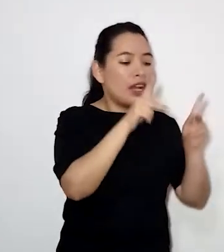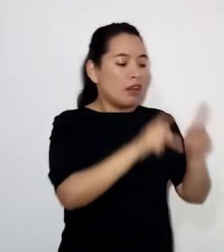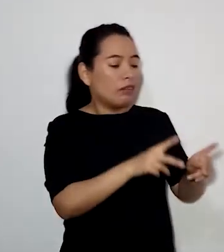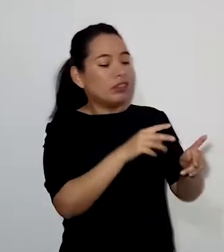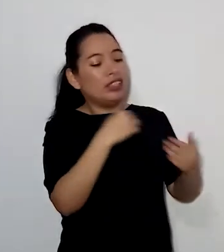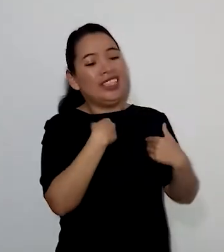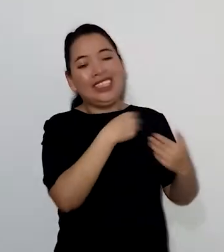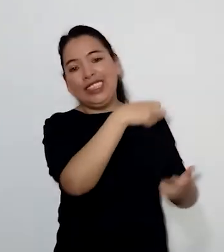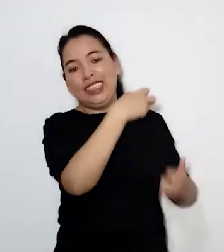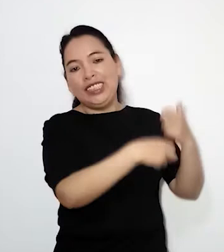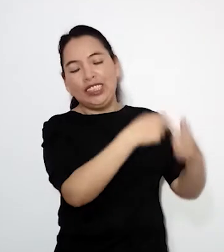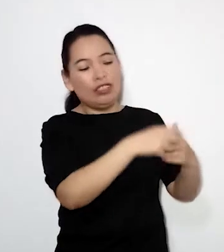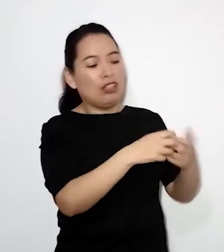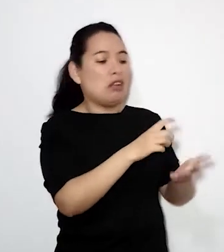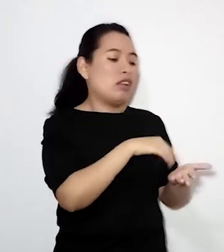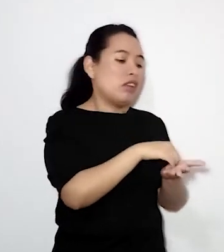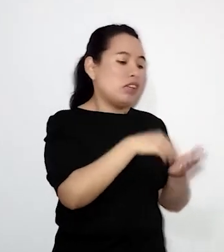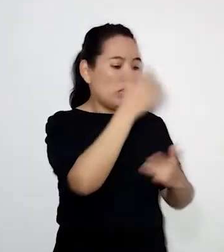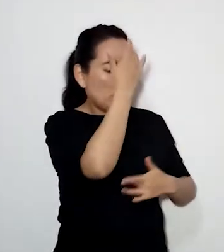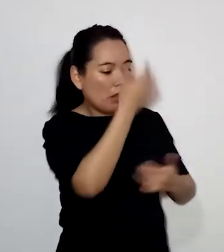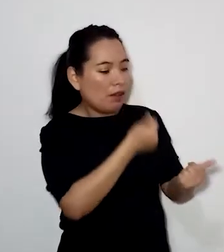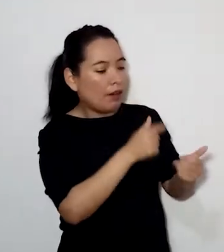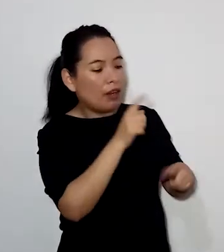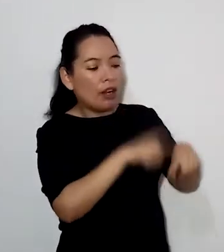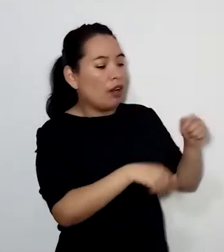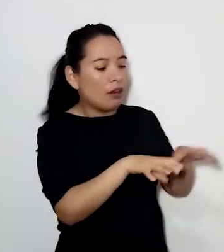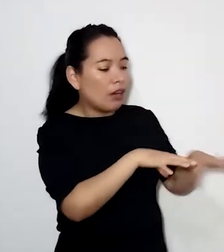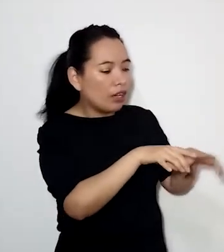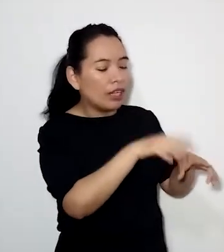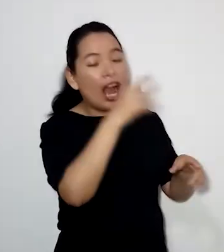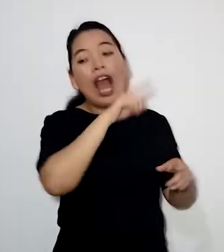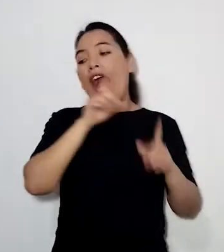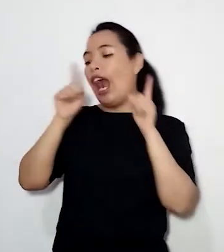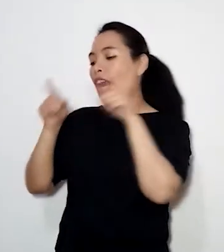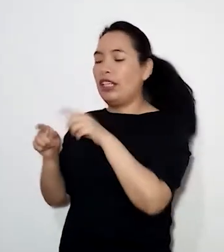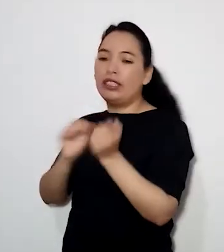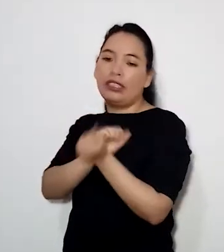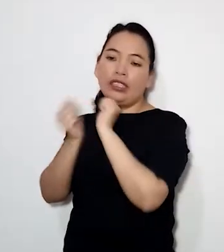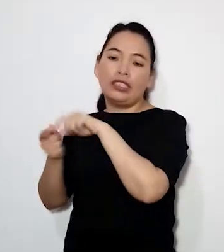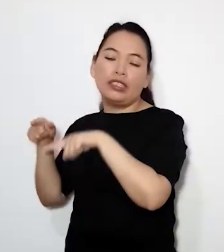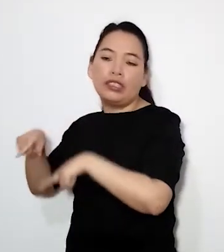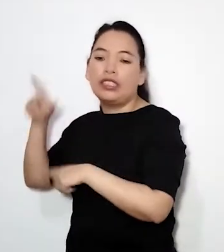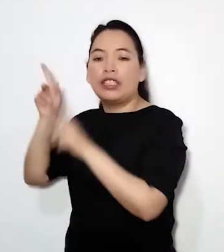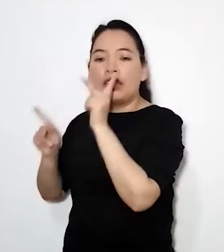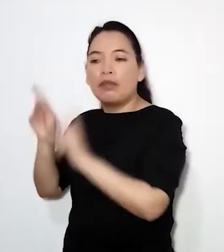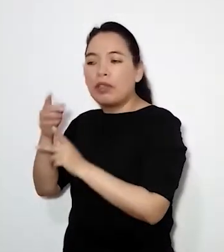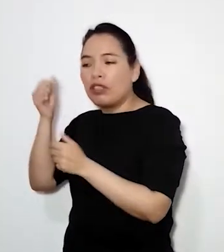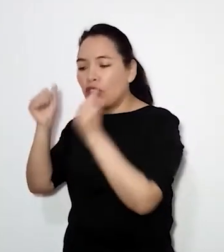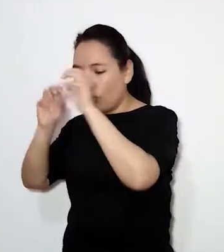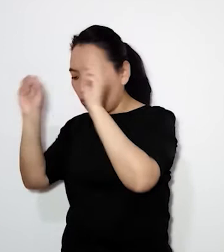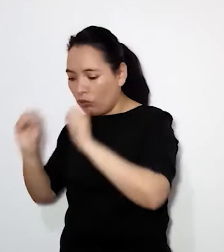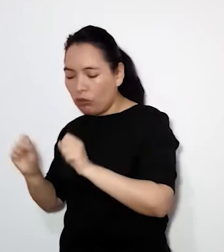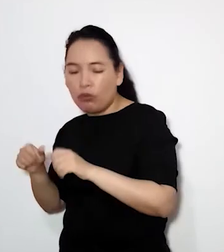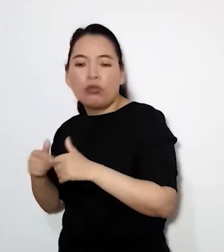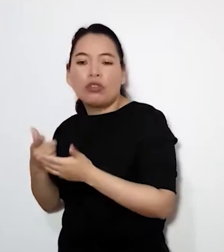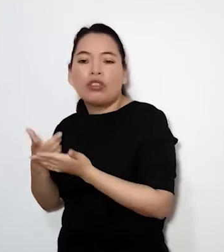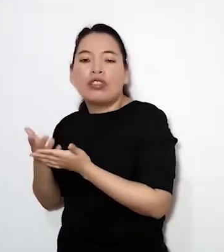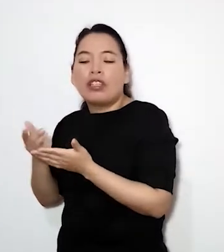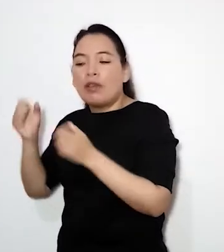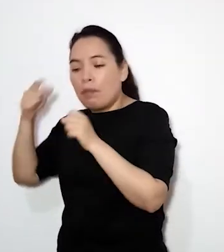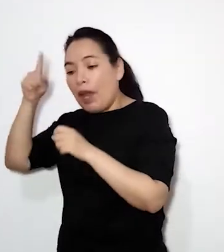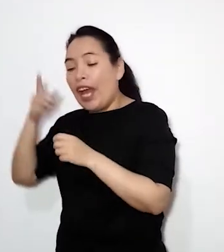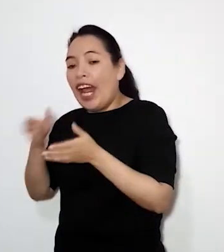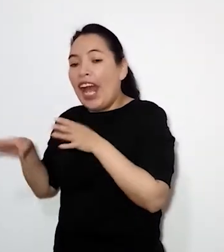qué no puede hacer, hacia una que se pregunte por qué condiciones deben generar las instituciones educativas para generar aprendizaje en todos y